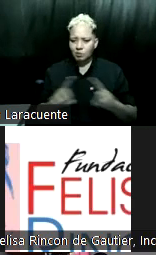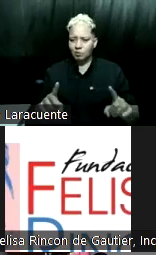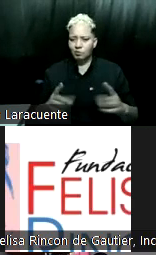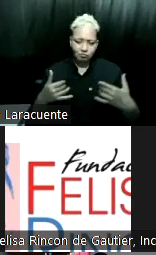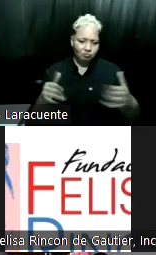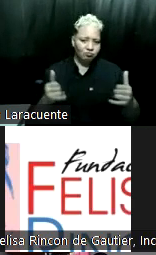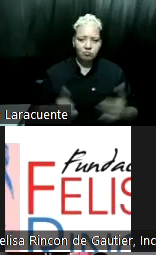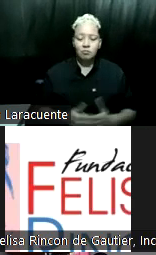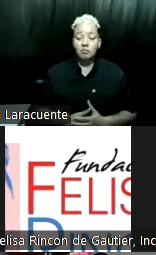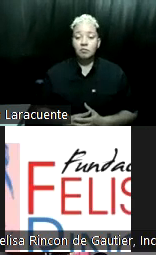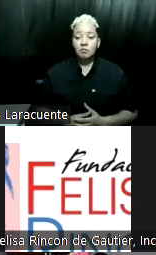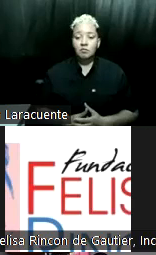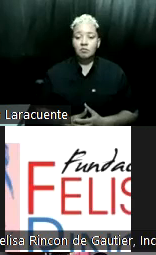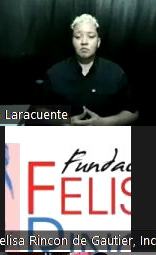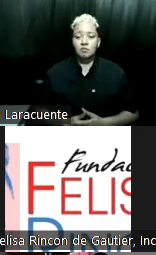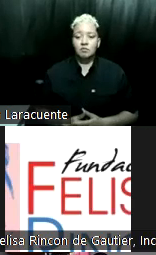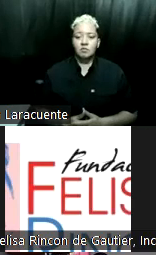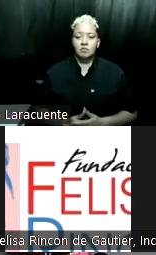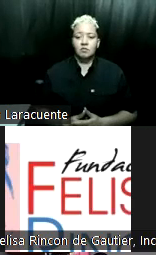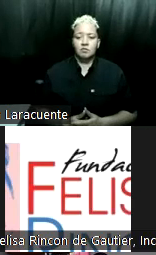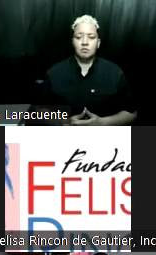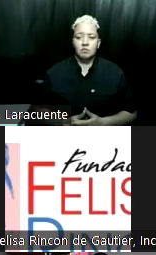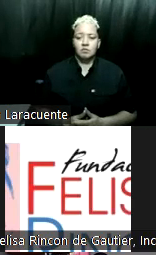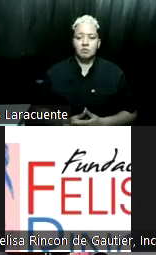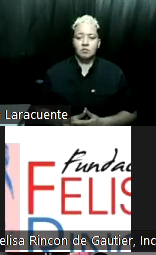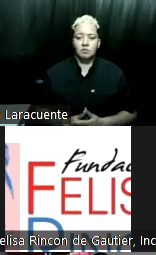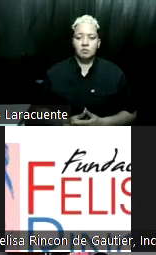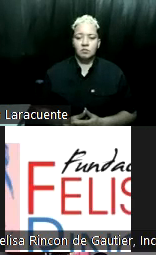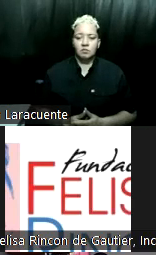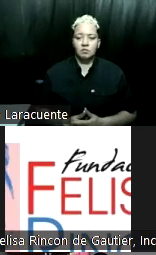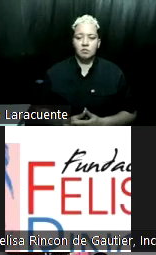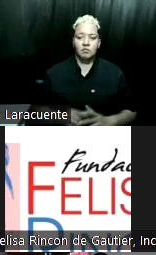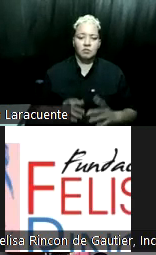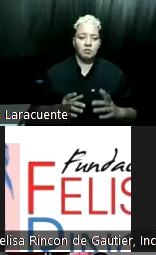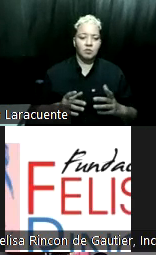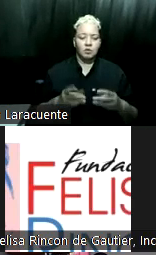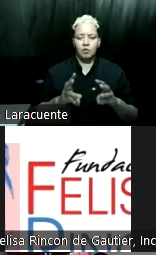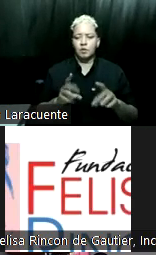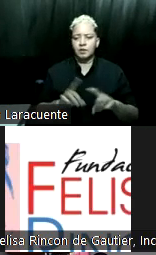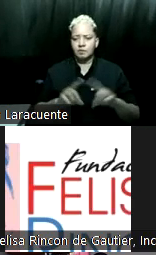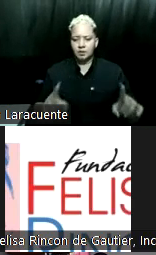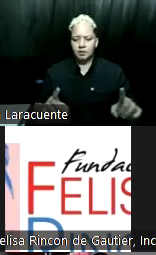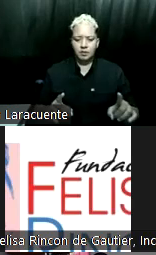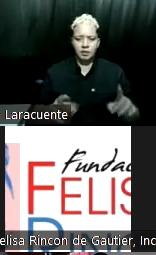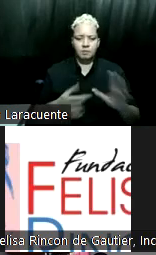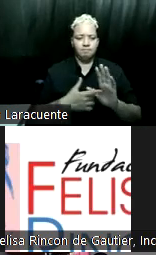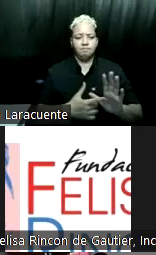juego, con un estilo diferente de manifestarse en la cancha.